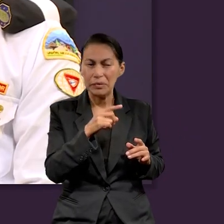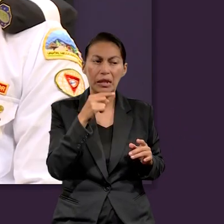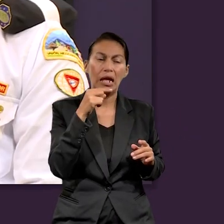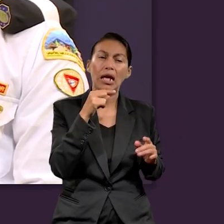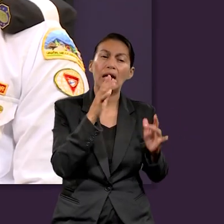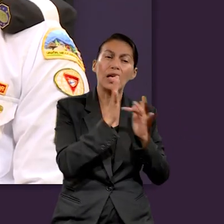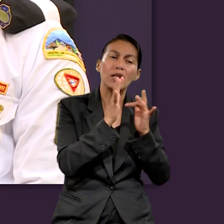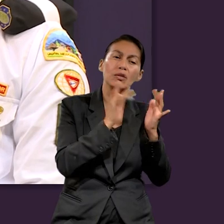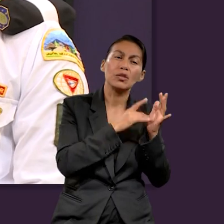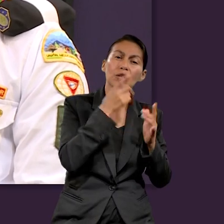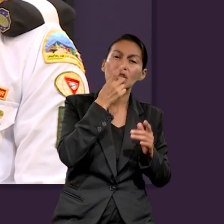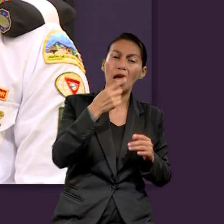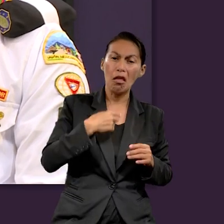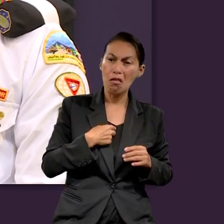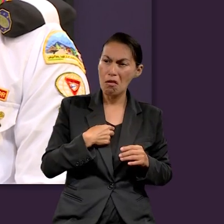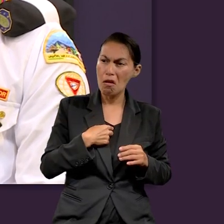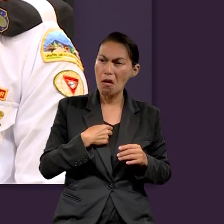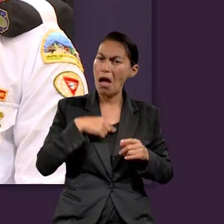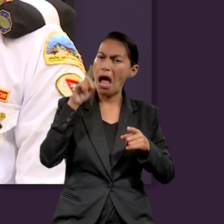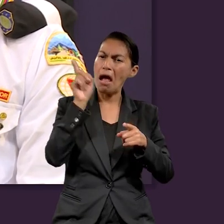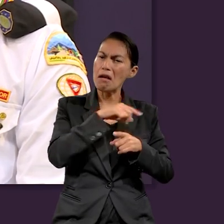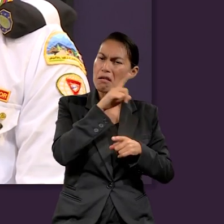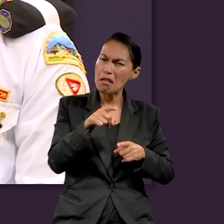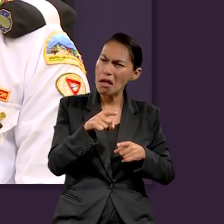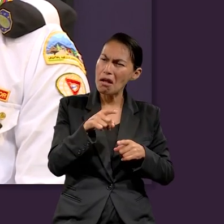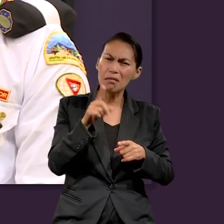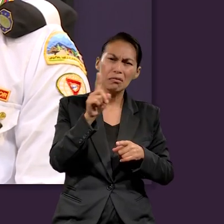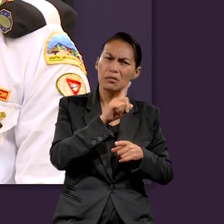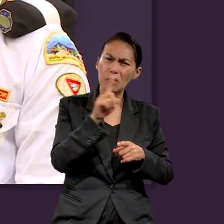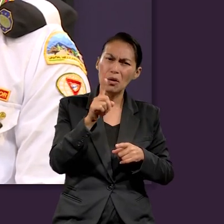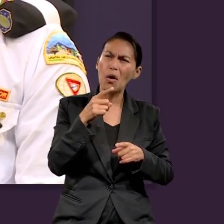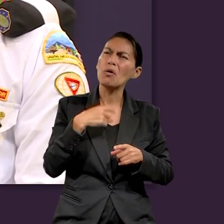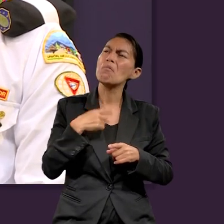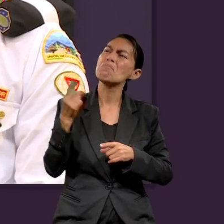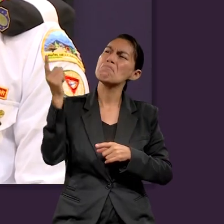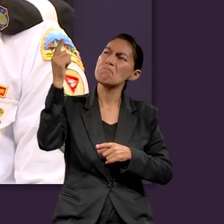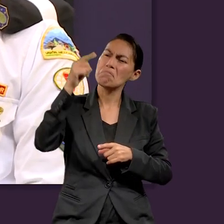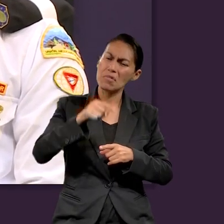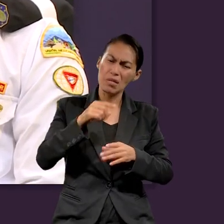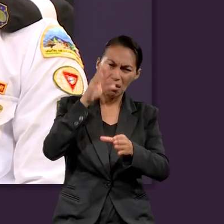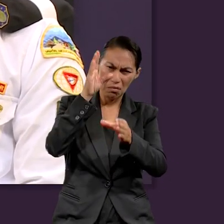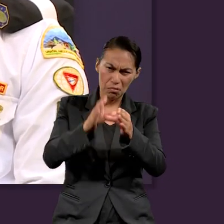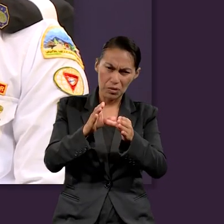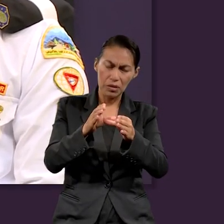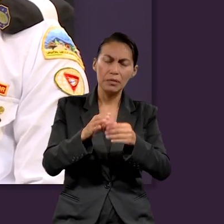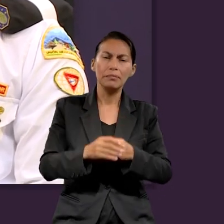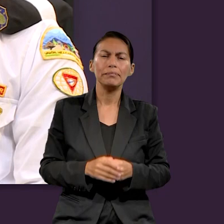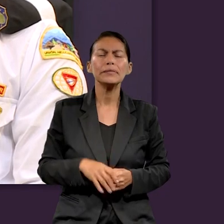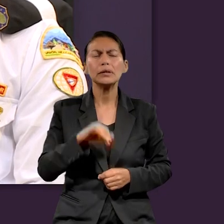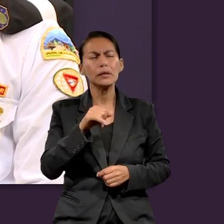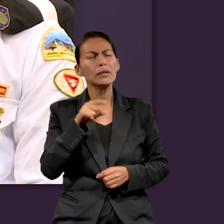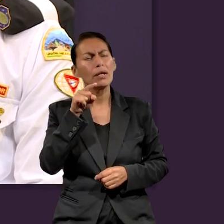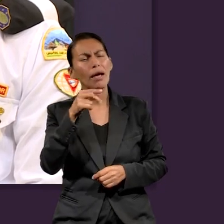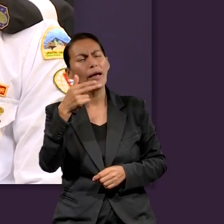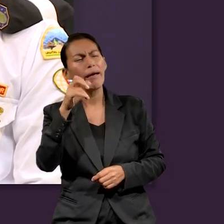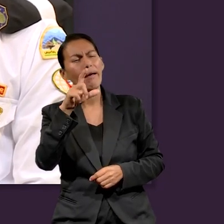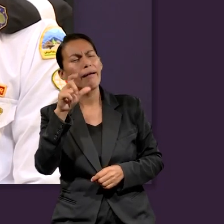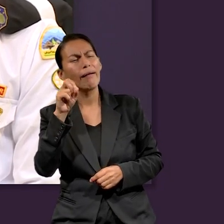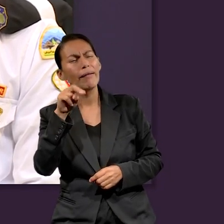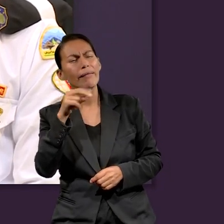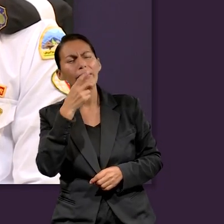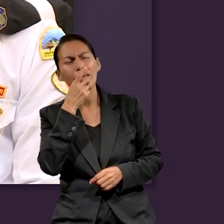por supuesto que no Él menciona incluso yo no he venido aquí a abolir sino a cumplir muy bien y tomando el punto que